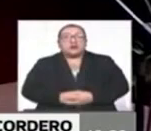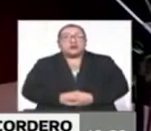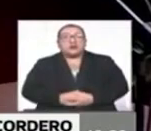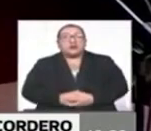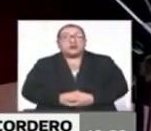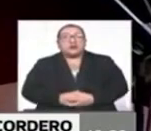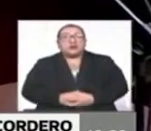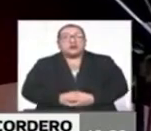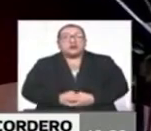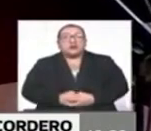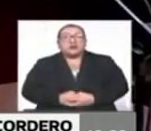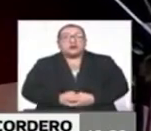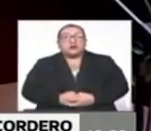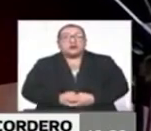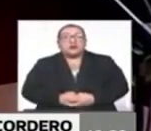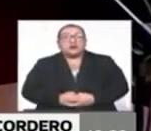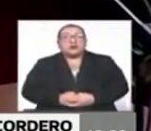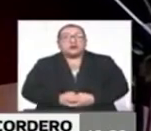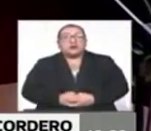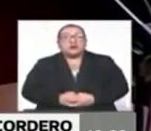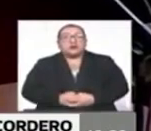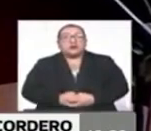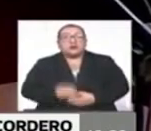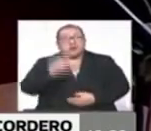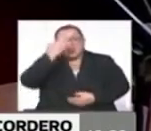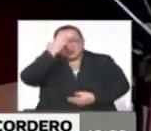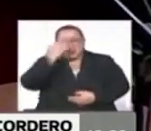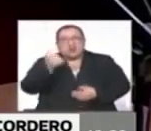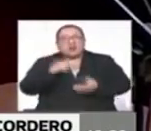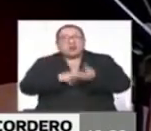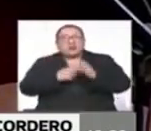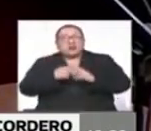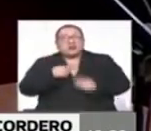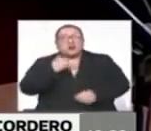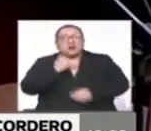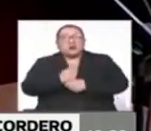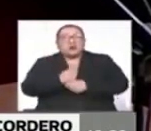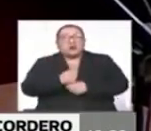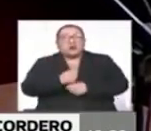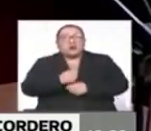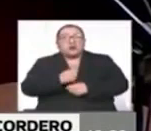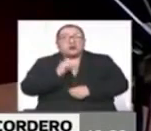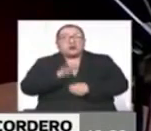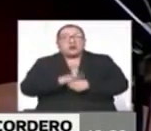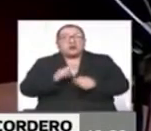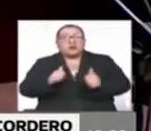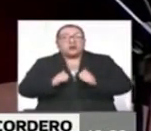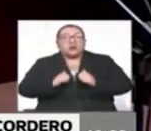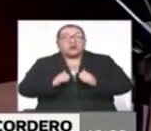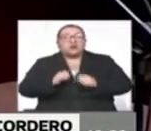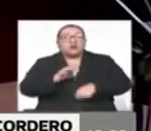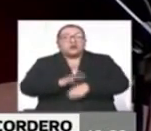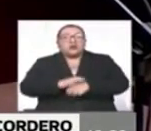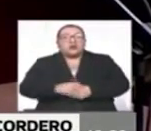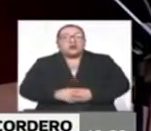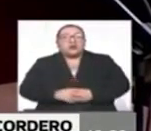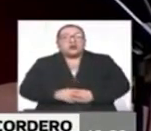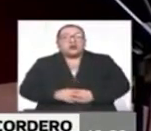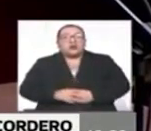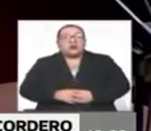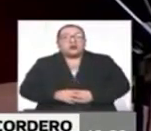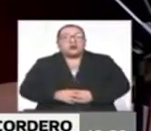escuchemos en estos días me he visto en la obligación de incumplir mi descanso médico